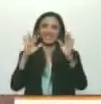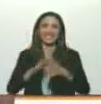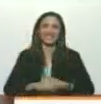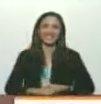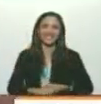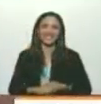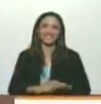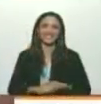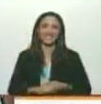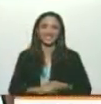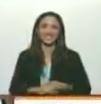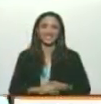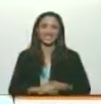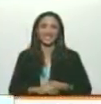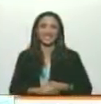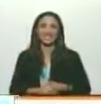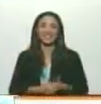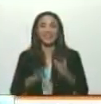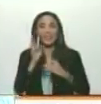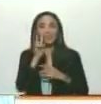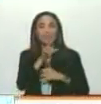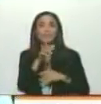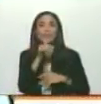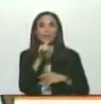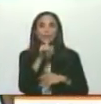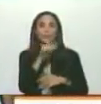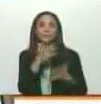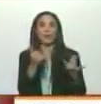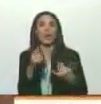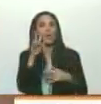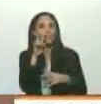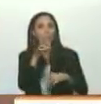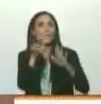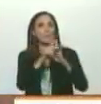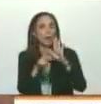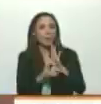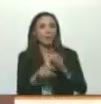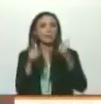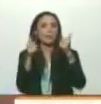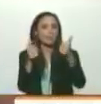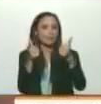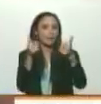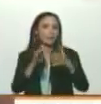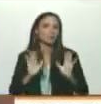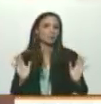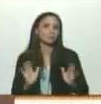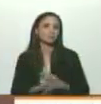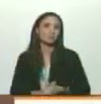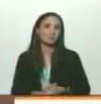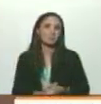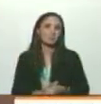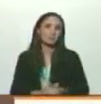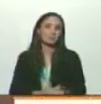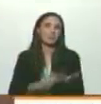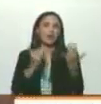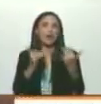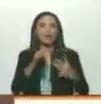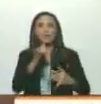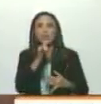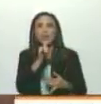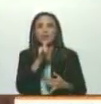Ah. Aquí está, vale, mira. Están viendo el programa. Esto lo manda el patriota cooperante Roque Valero. Ahorita destrozan a Roque Valero.